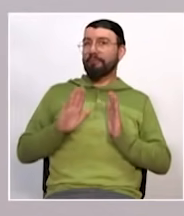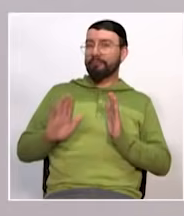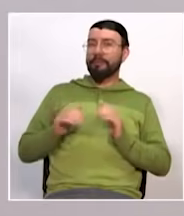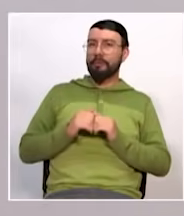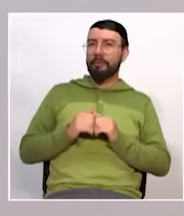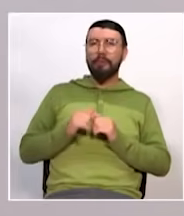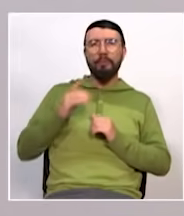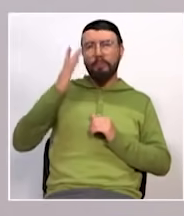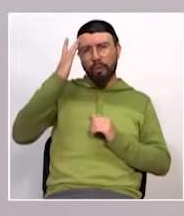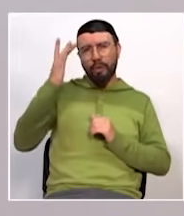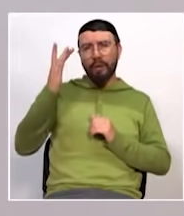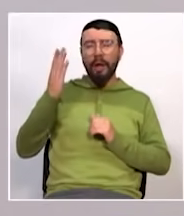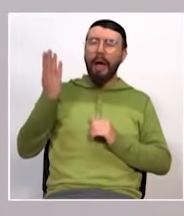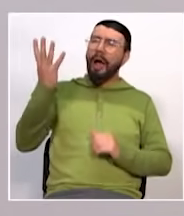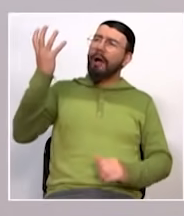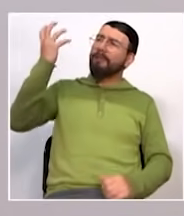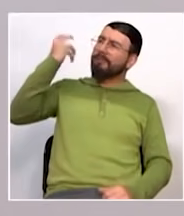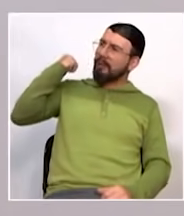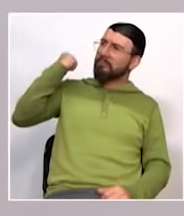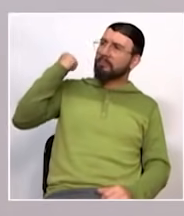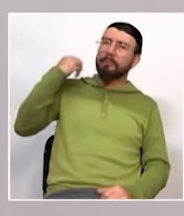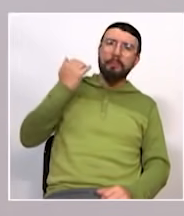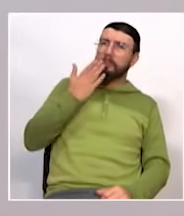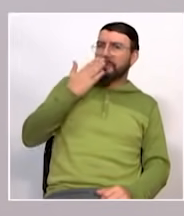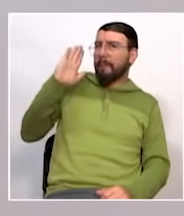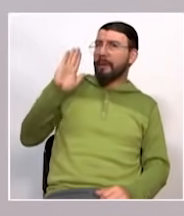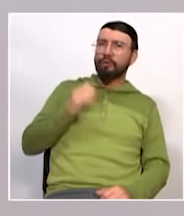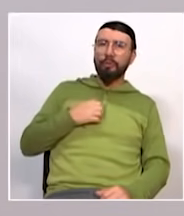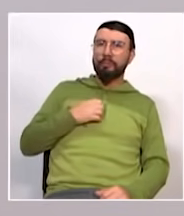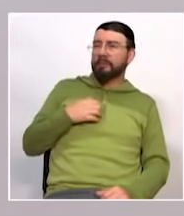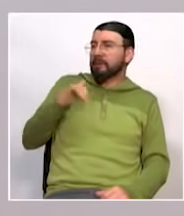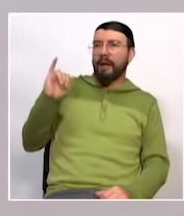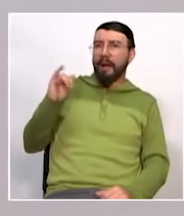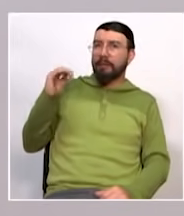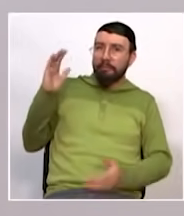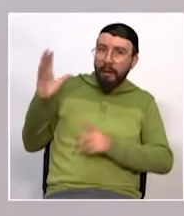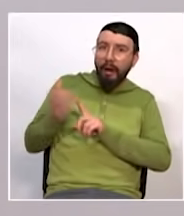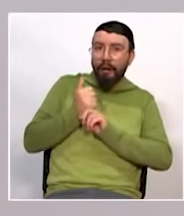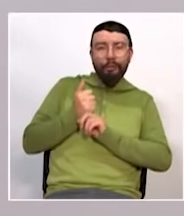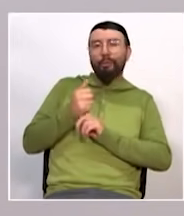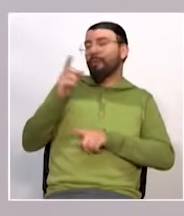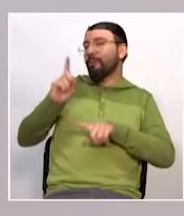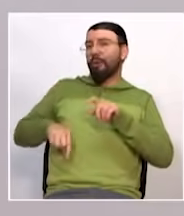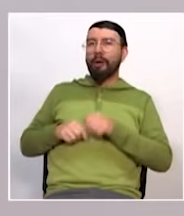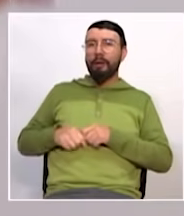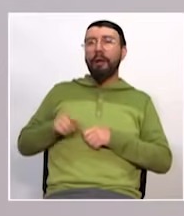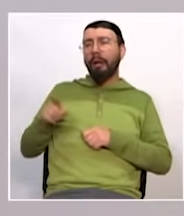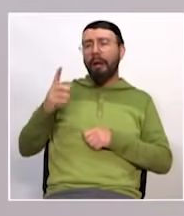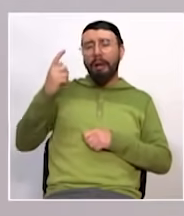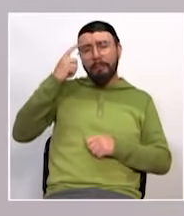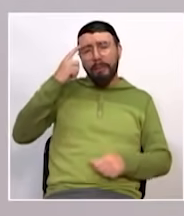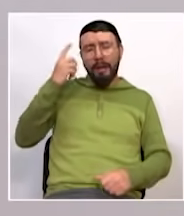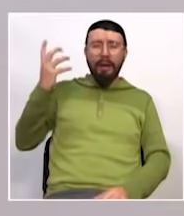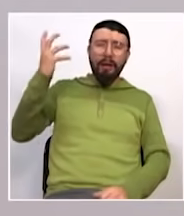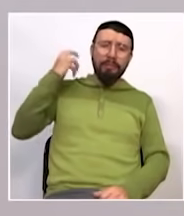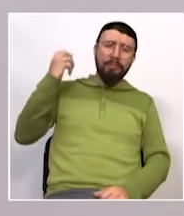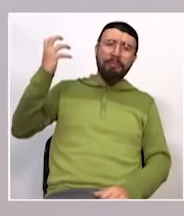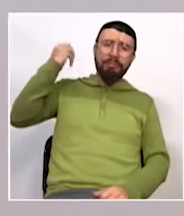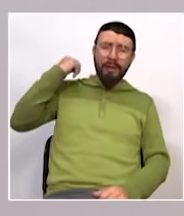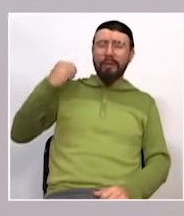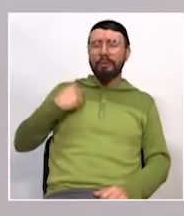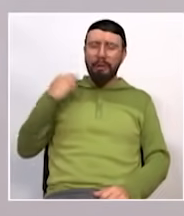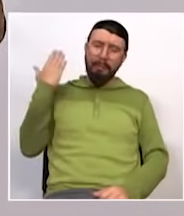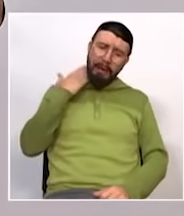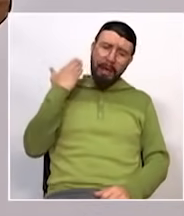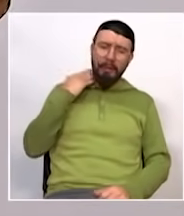pasado pues ya lo dice usted ya no existe y trae depresión por todas esas consecuencias cosas que usted